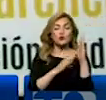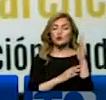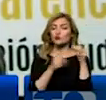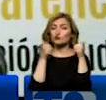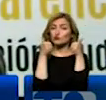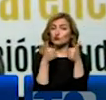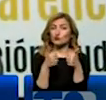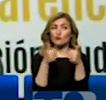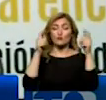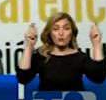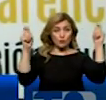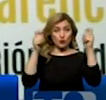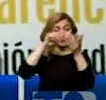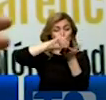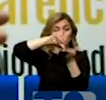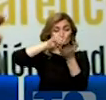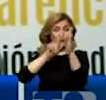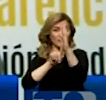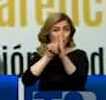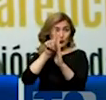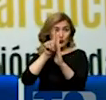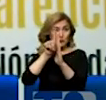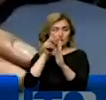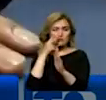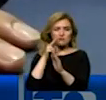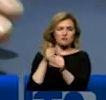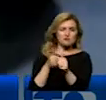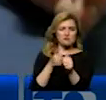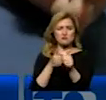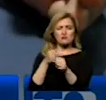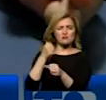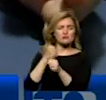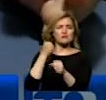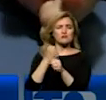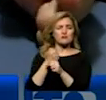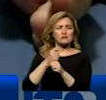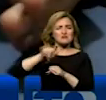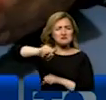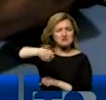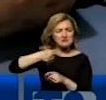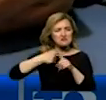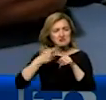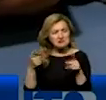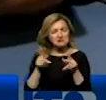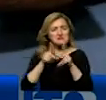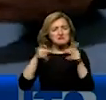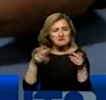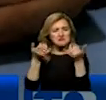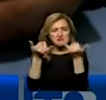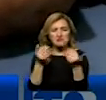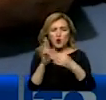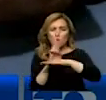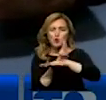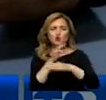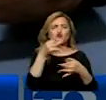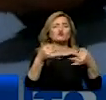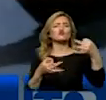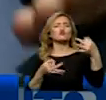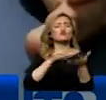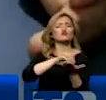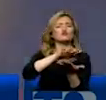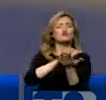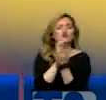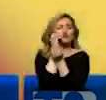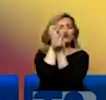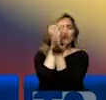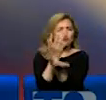La Fundación Ciudadanía y Desarrollo ha seguido de cerca el trabajo de los medios de comunicación y la dinámica actual en el uso justo de la